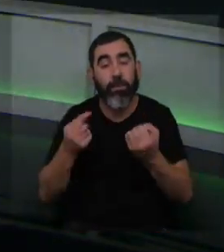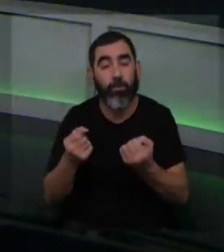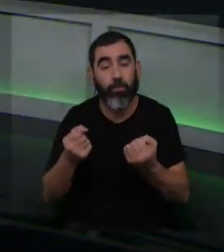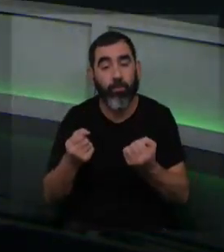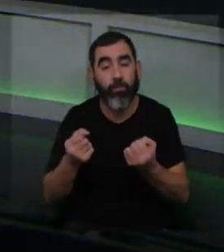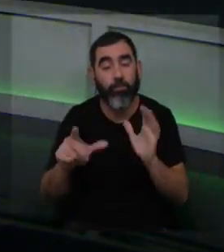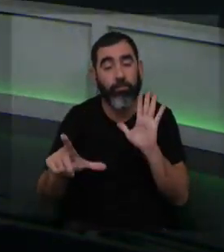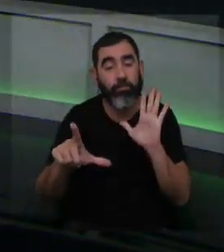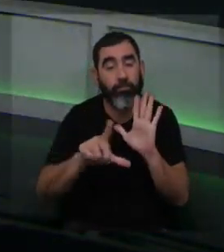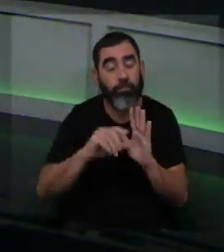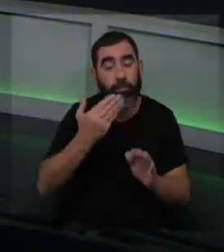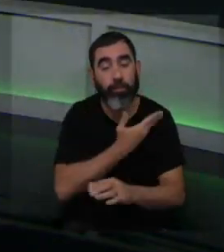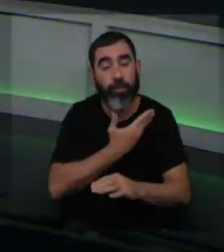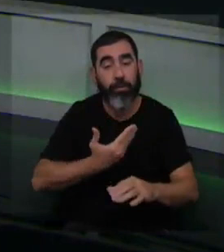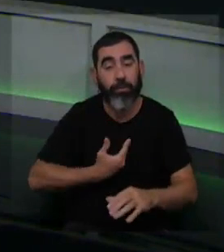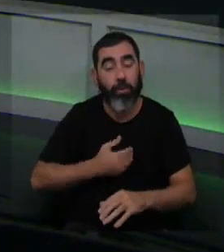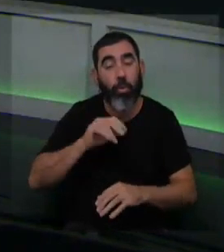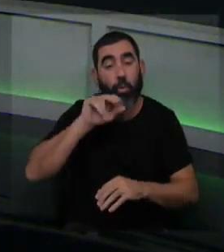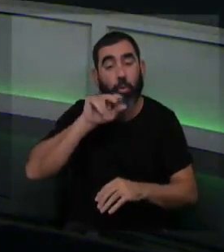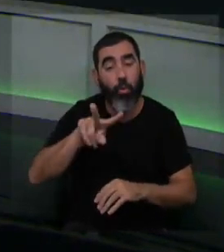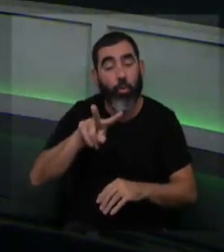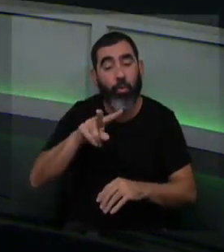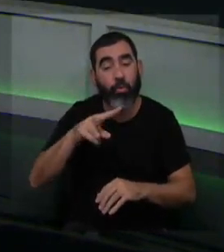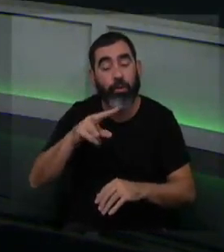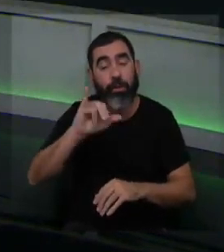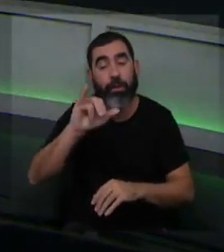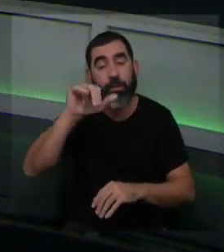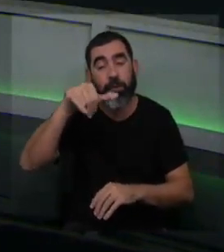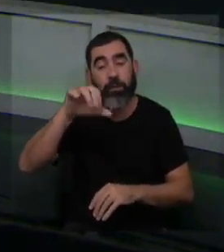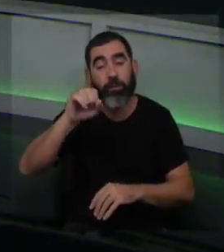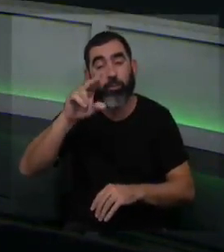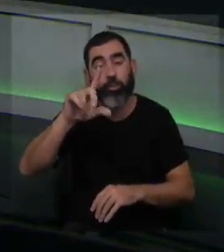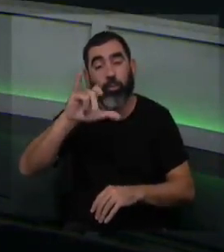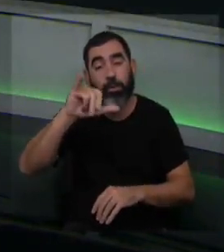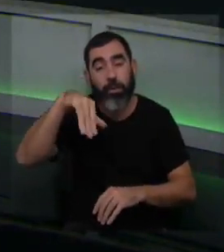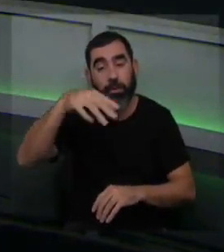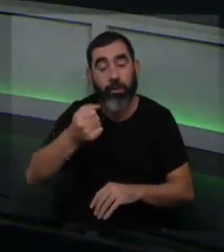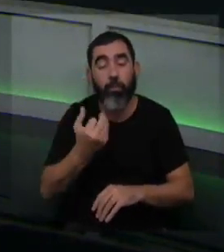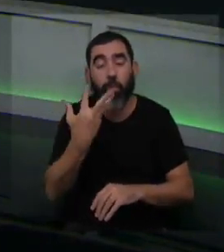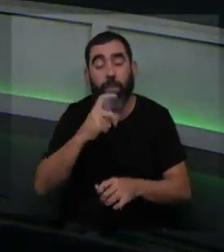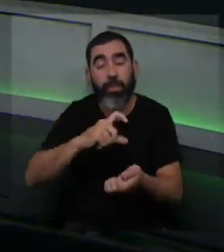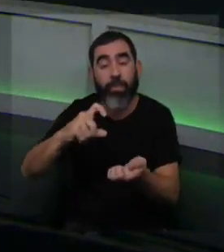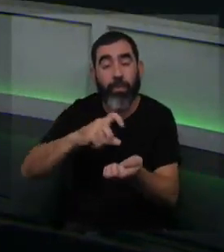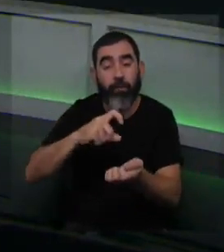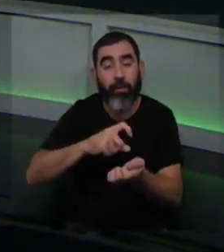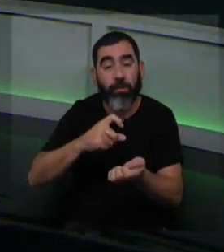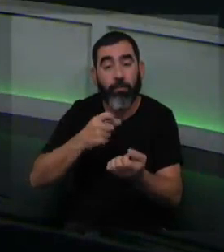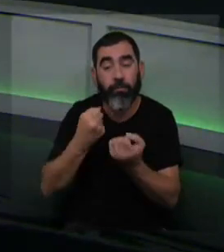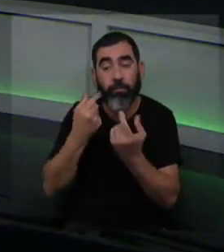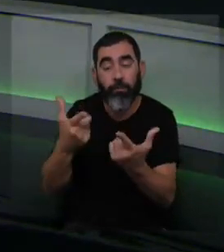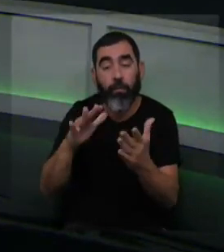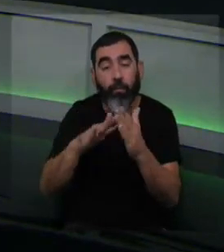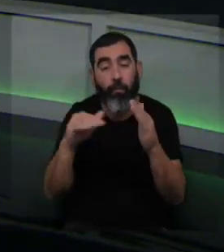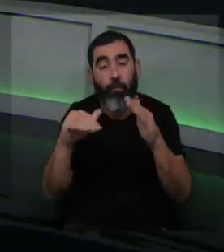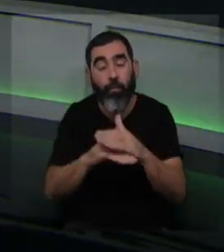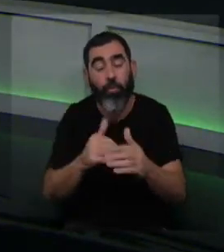de un decreto presidencial hay 2 insulinas utilizadas para el tratamiento de diabetes que eran suministradas por el Fondo